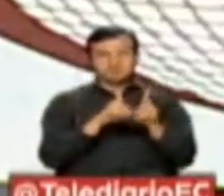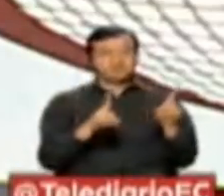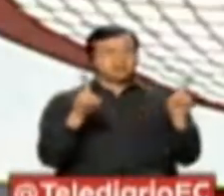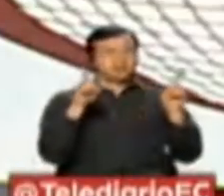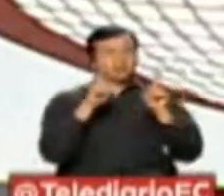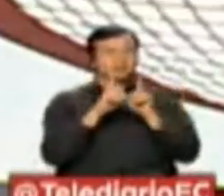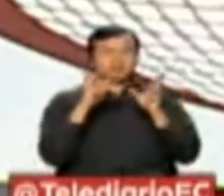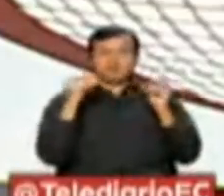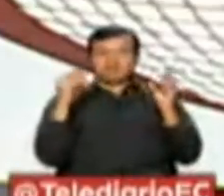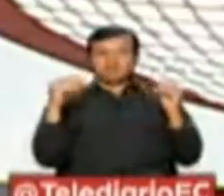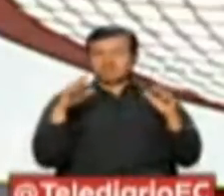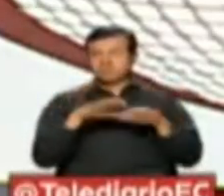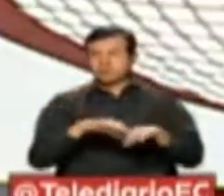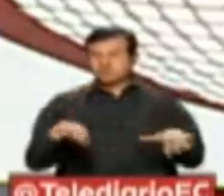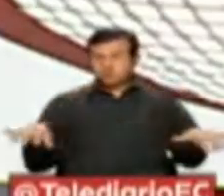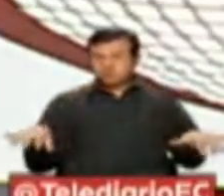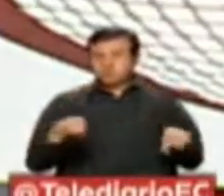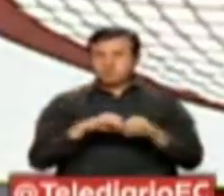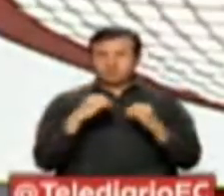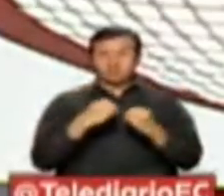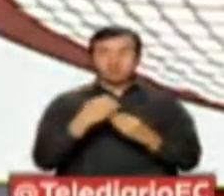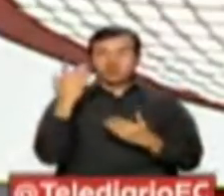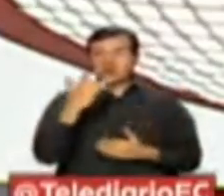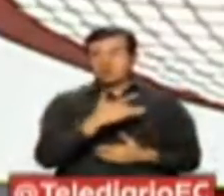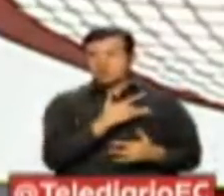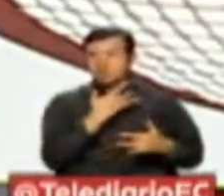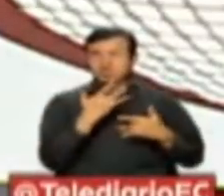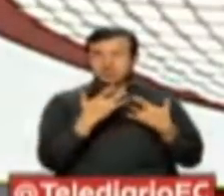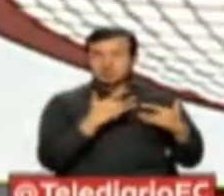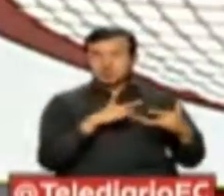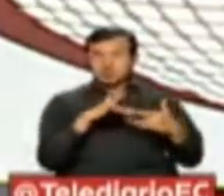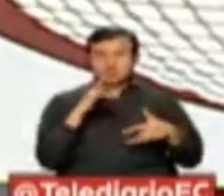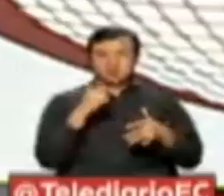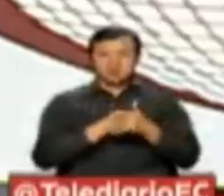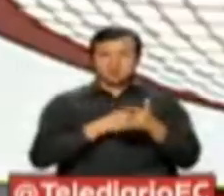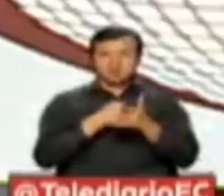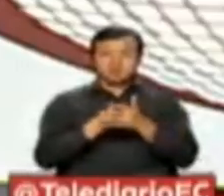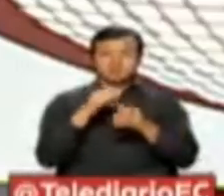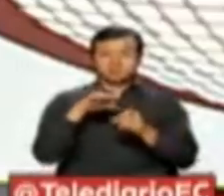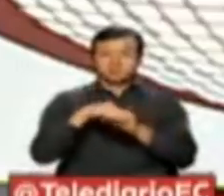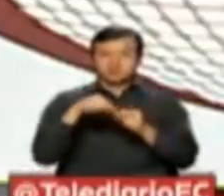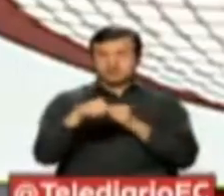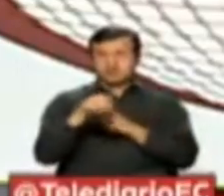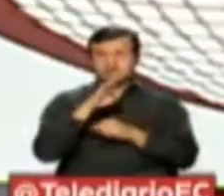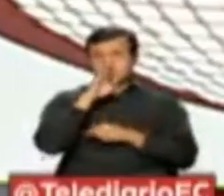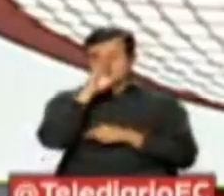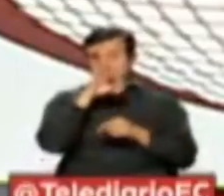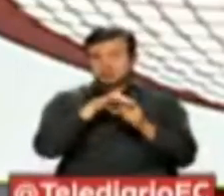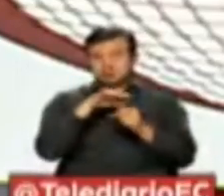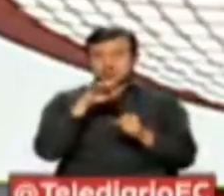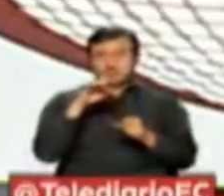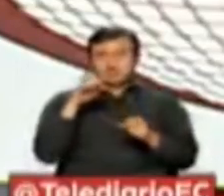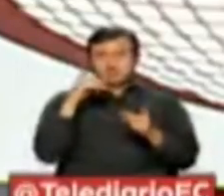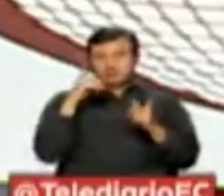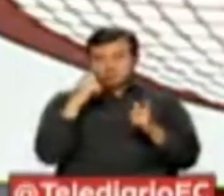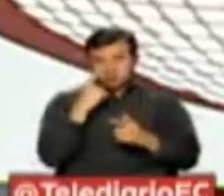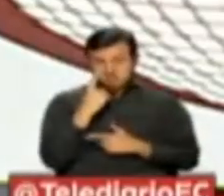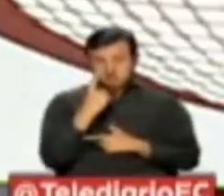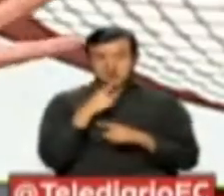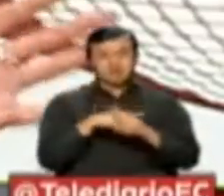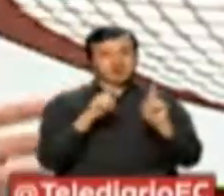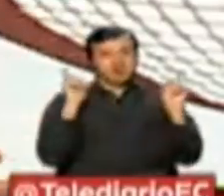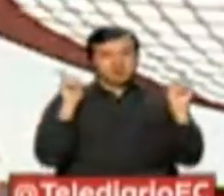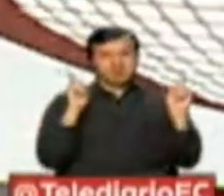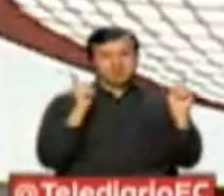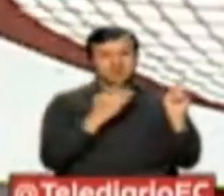que hay una desafección con las organizaciones políticas el reto entonces para las seccionales que siempre hay que decir son una foto muy distinta